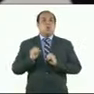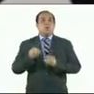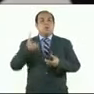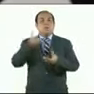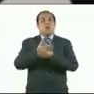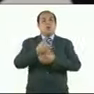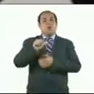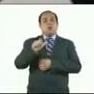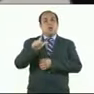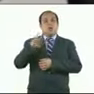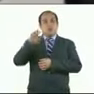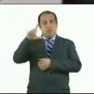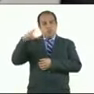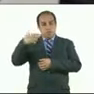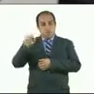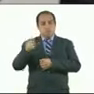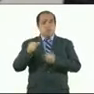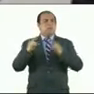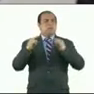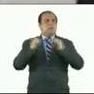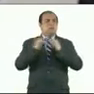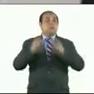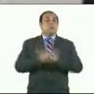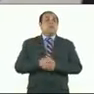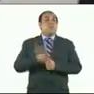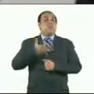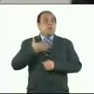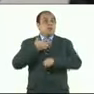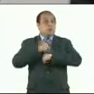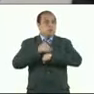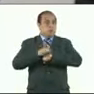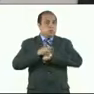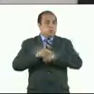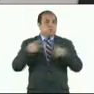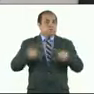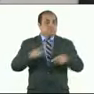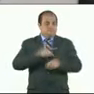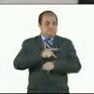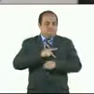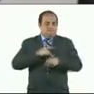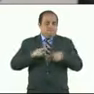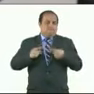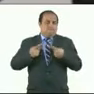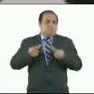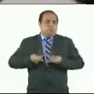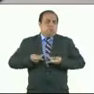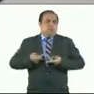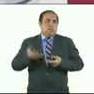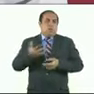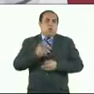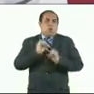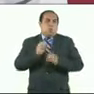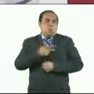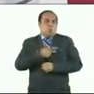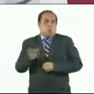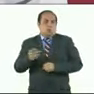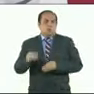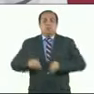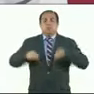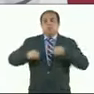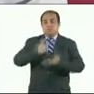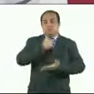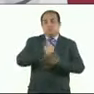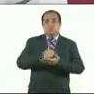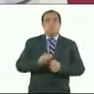los albergues y también si tiene algún número de las personas en vulnerabilidad que se encuentran en la ciudad? Sí, aquí lo más